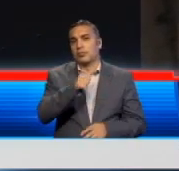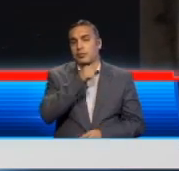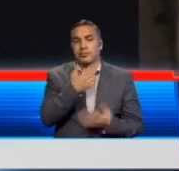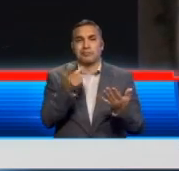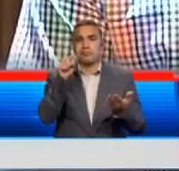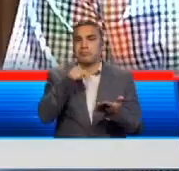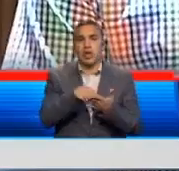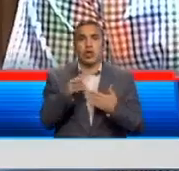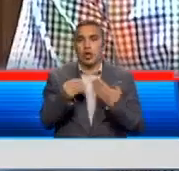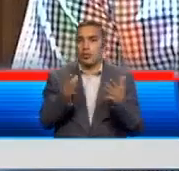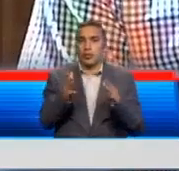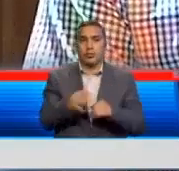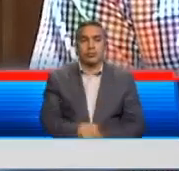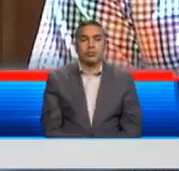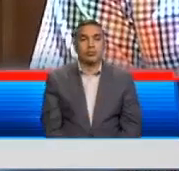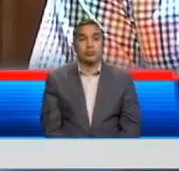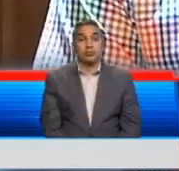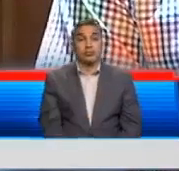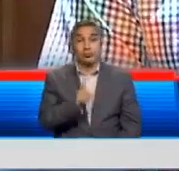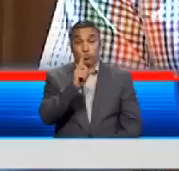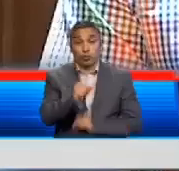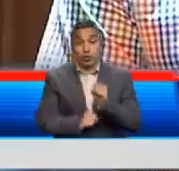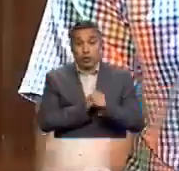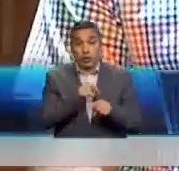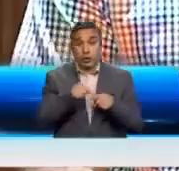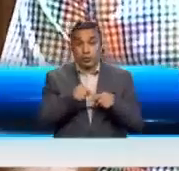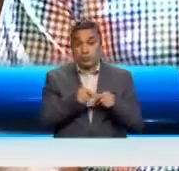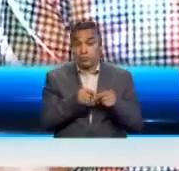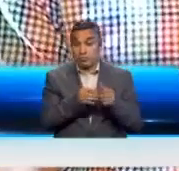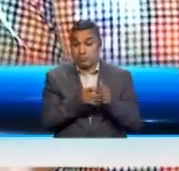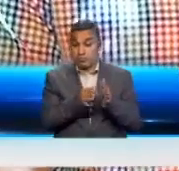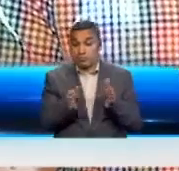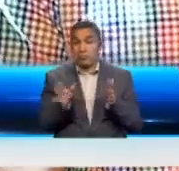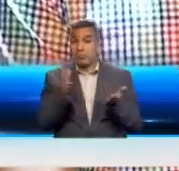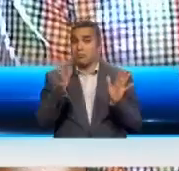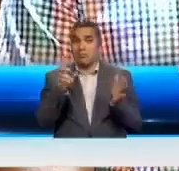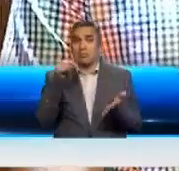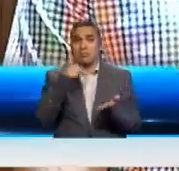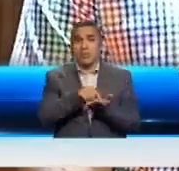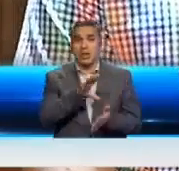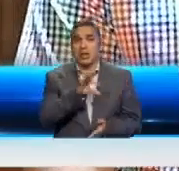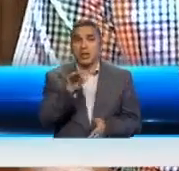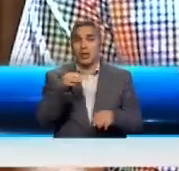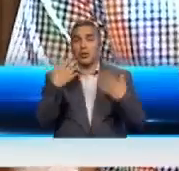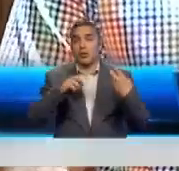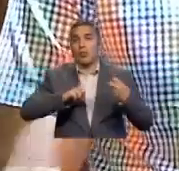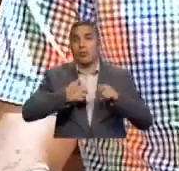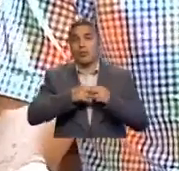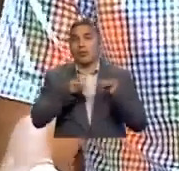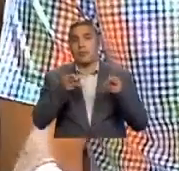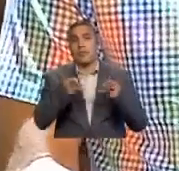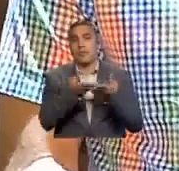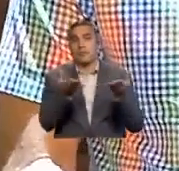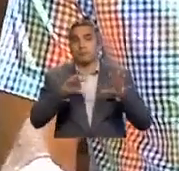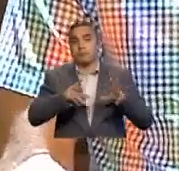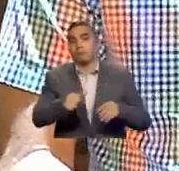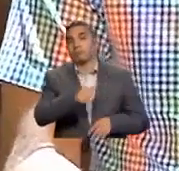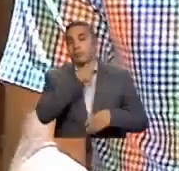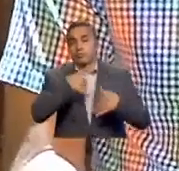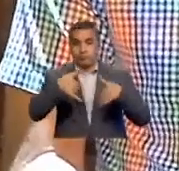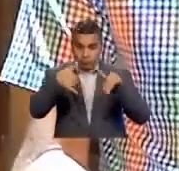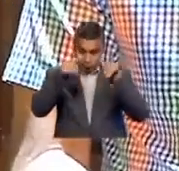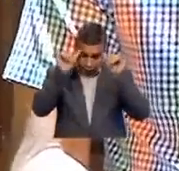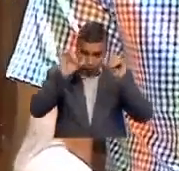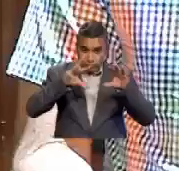más de $1,000. Lo que va del año acá, ya hay más de 1.500 situaciones de tipo de robo de